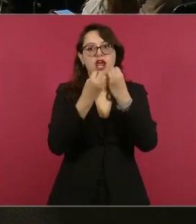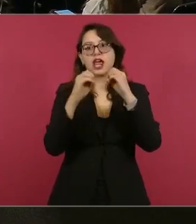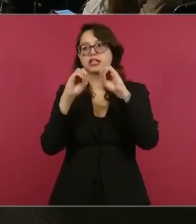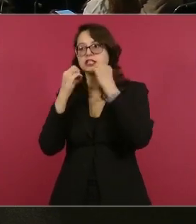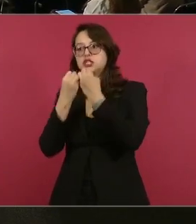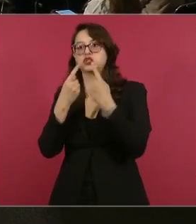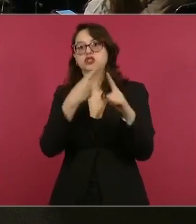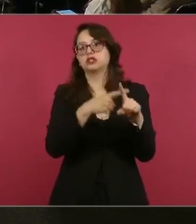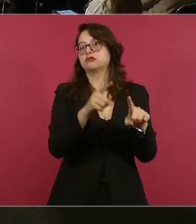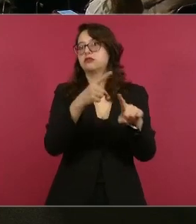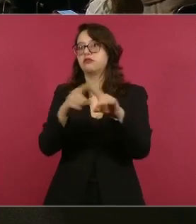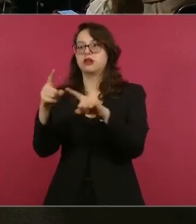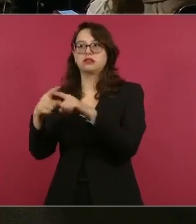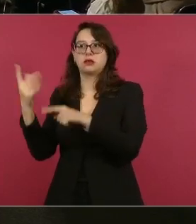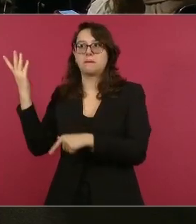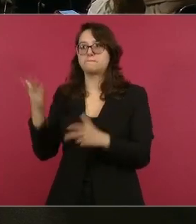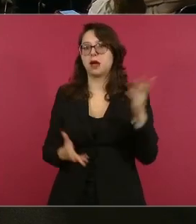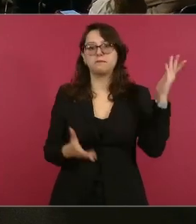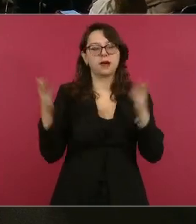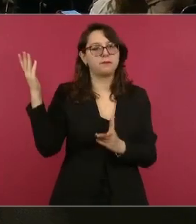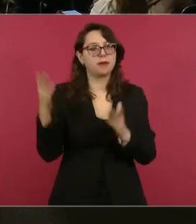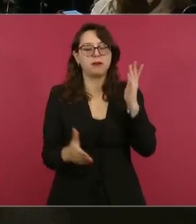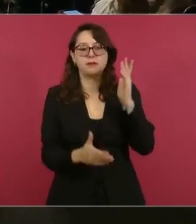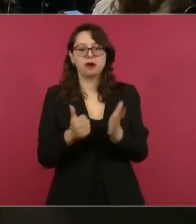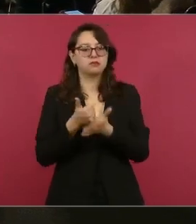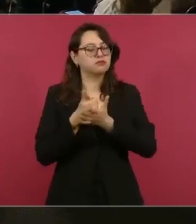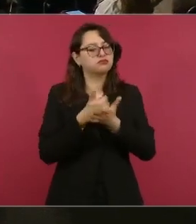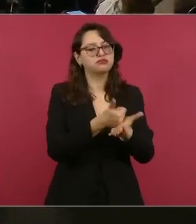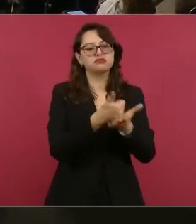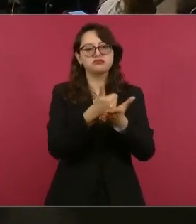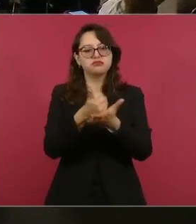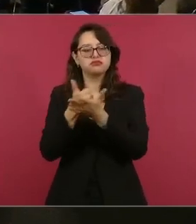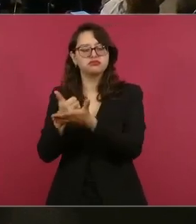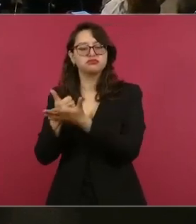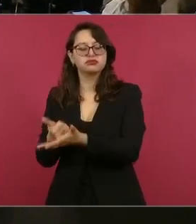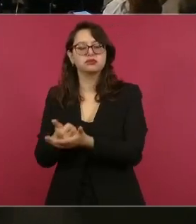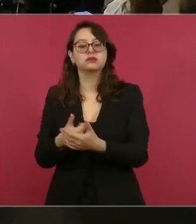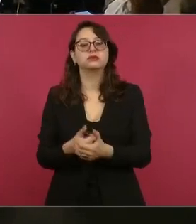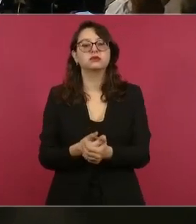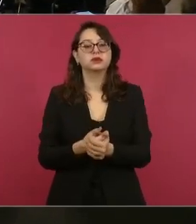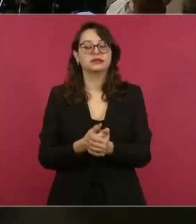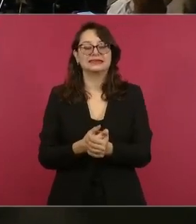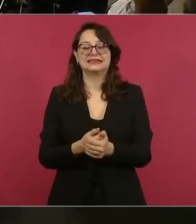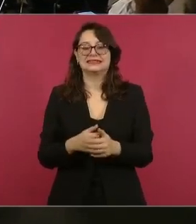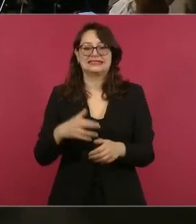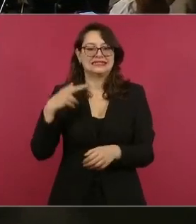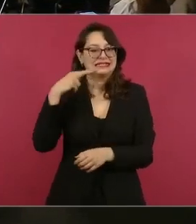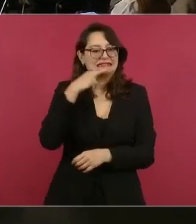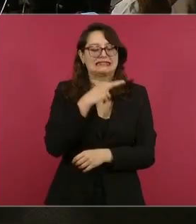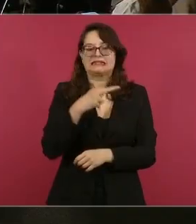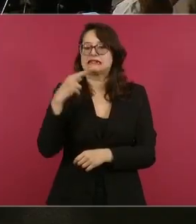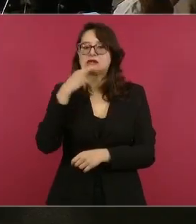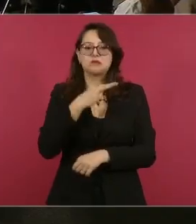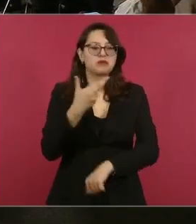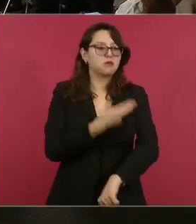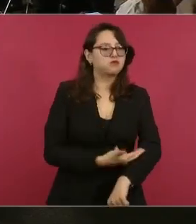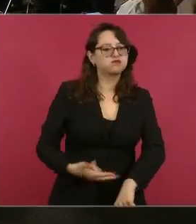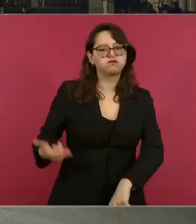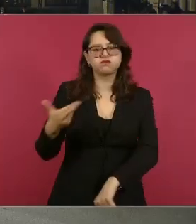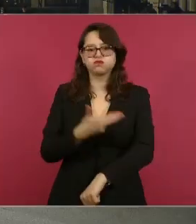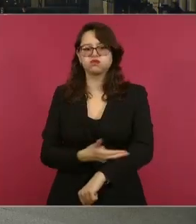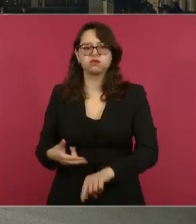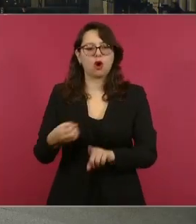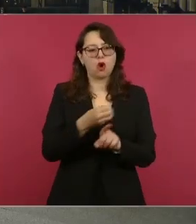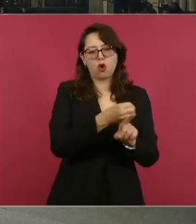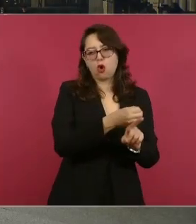actividad de auxilio a la población. Se está haciendo todo un trabajo coordinado